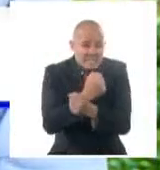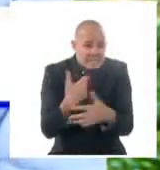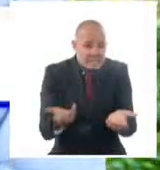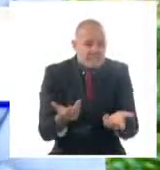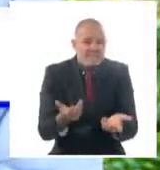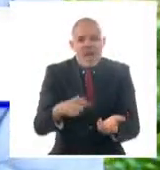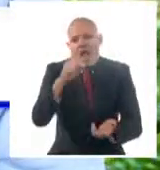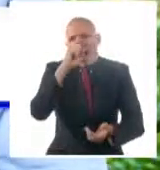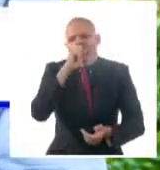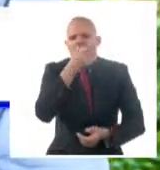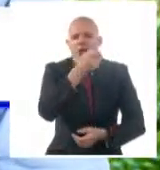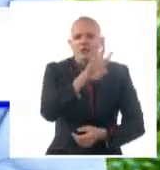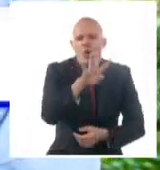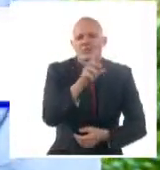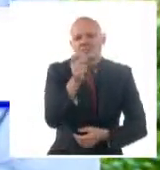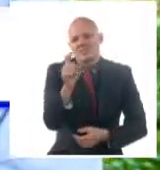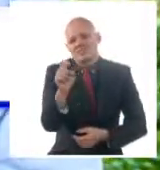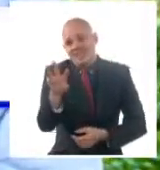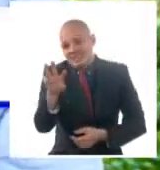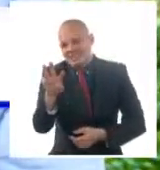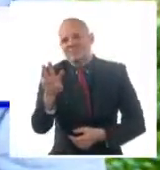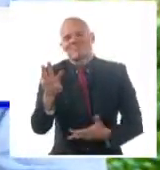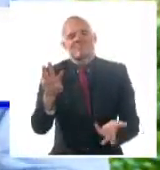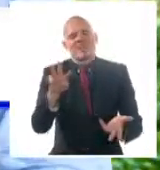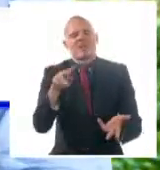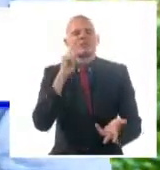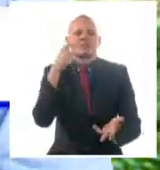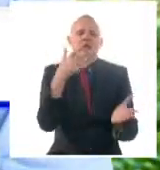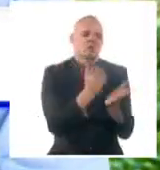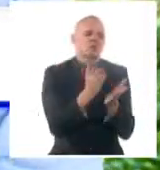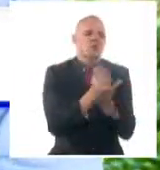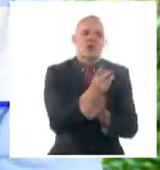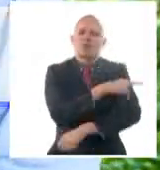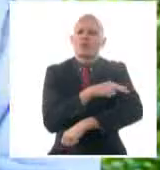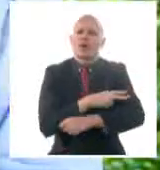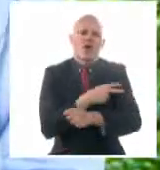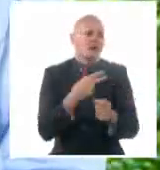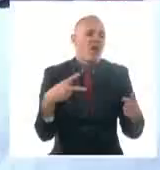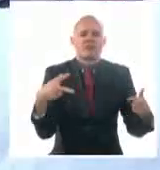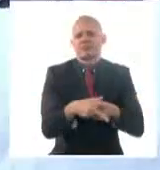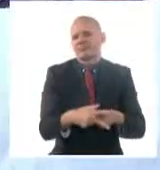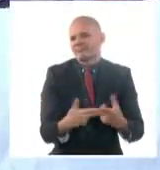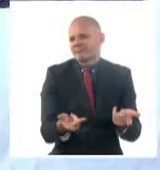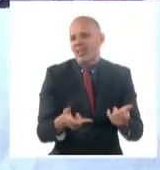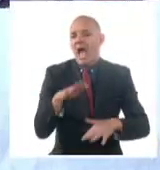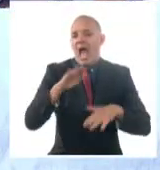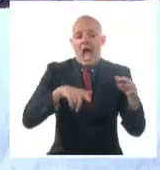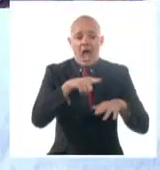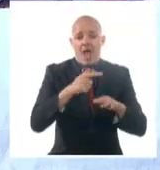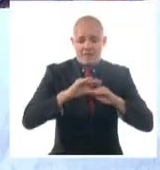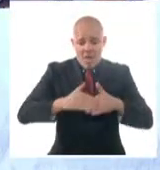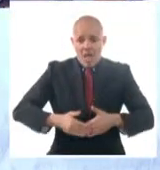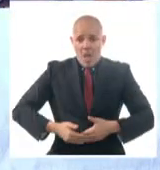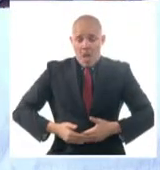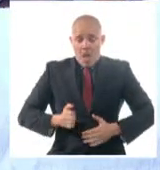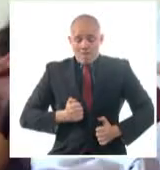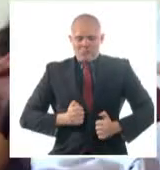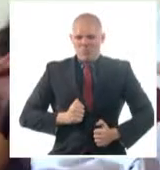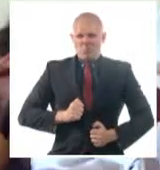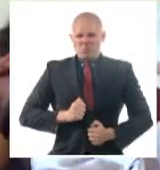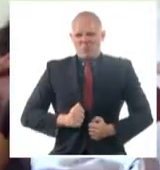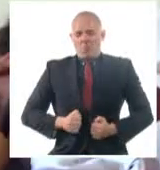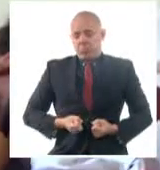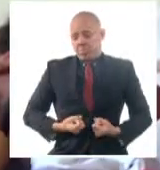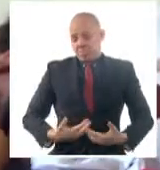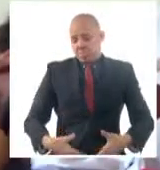que se interrumpen sus estudios en secundaria básica, partos que no llegan al término normal de la gestación se interrumpen, partos, o